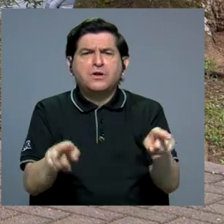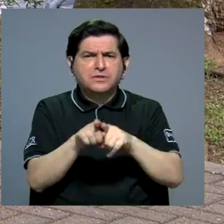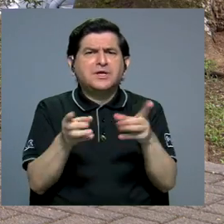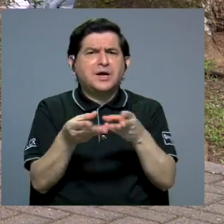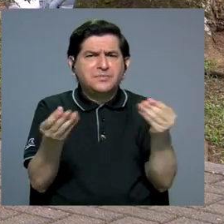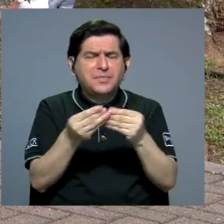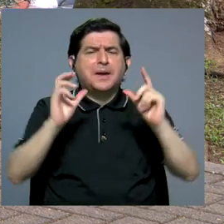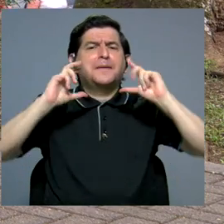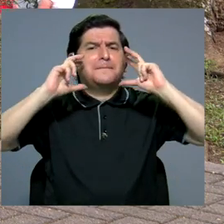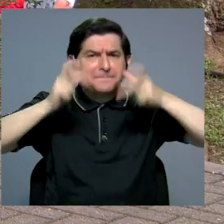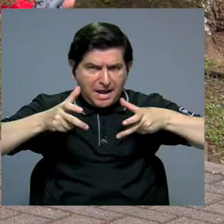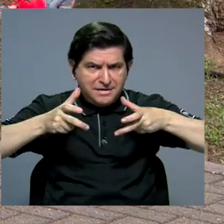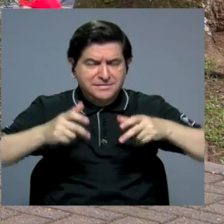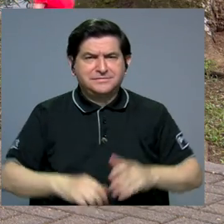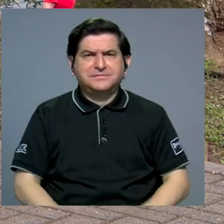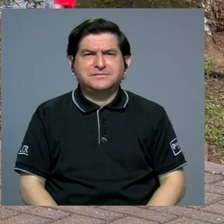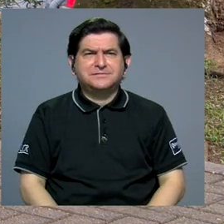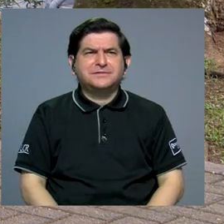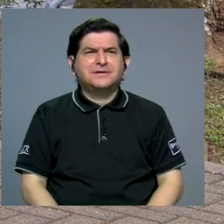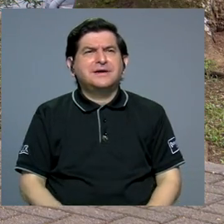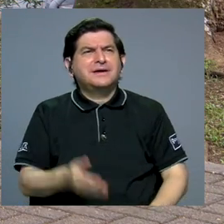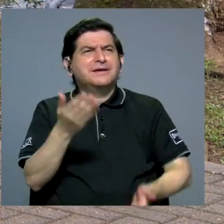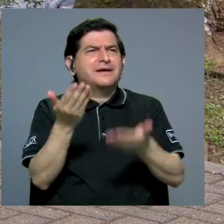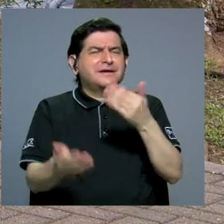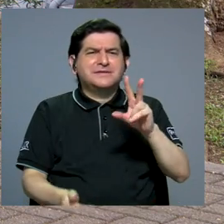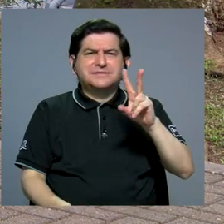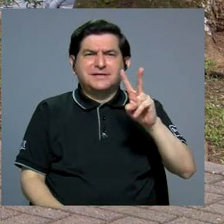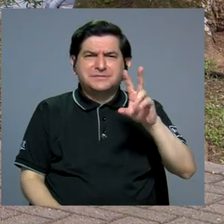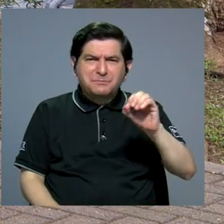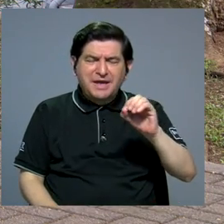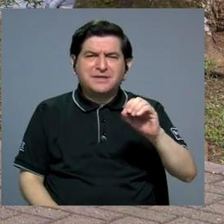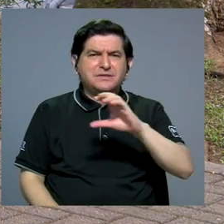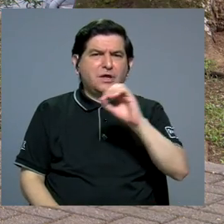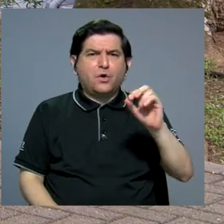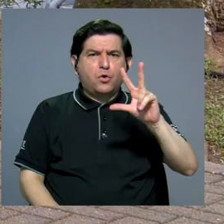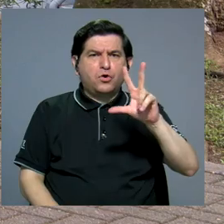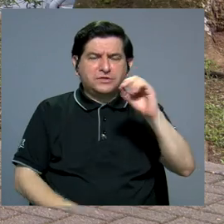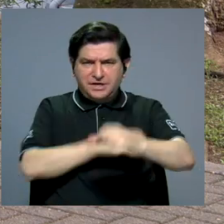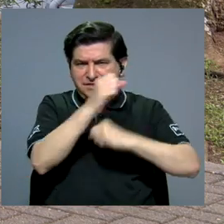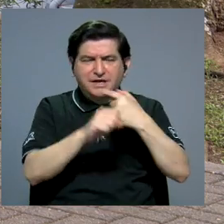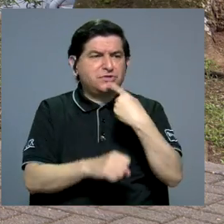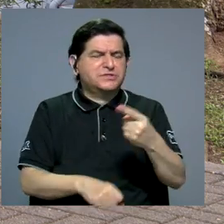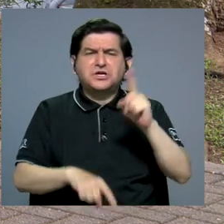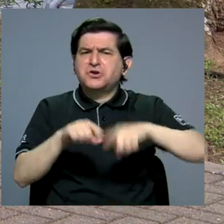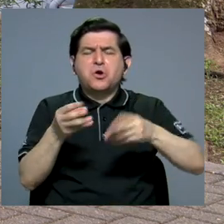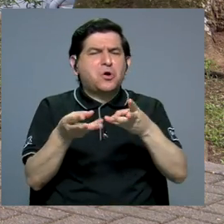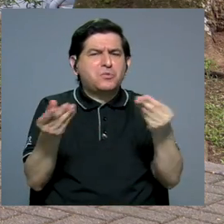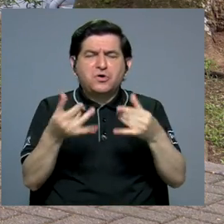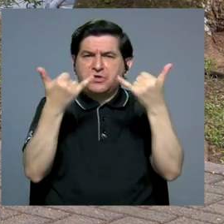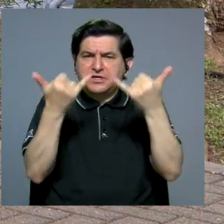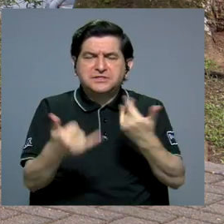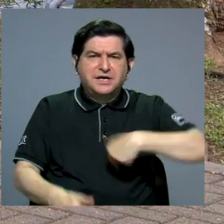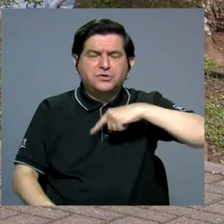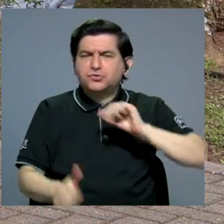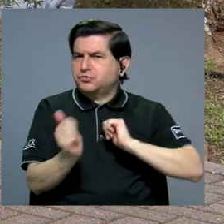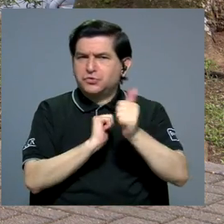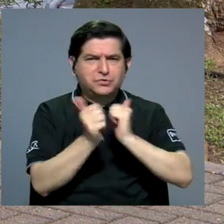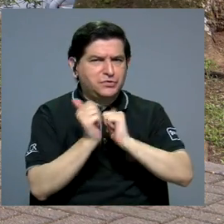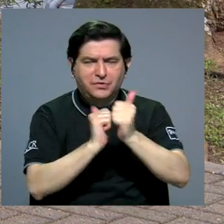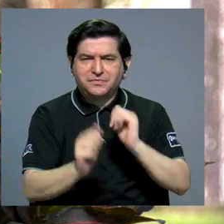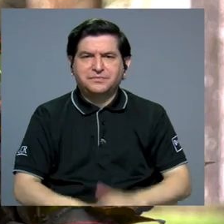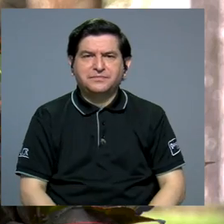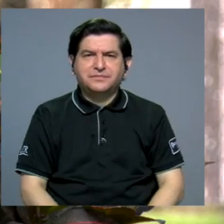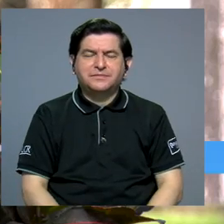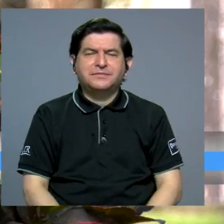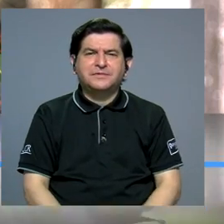incluso para producción de maíz, que hace más de 20 o 30 años dijimos que no podíamos producir maíz porque no éramos